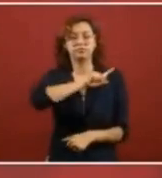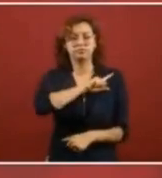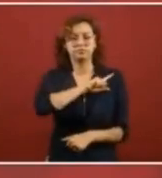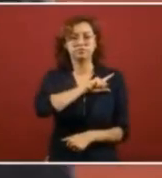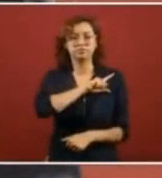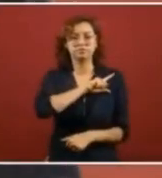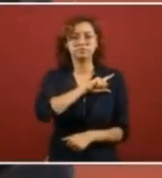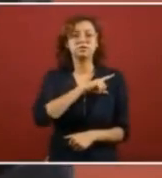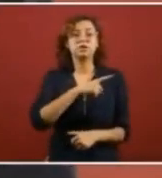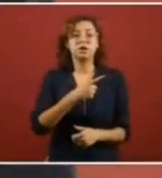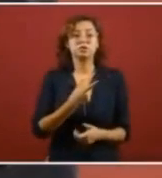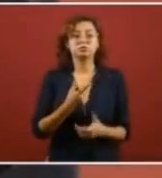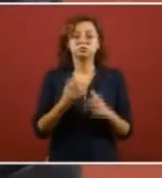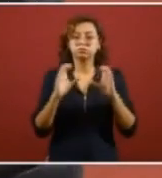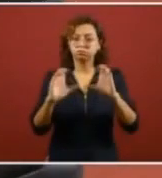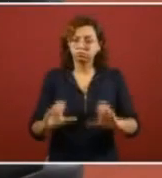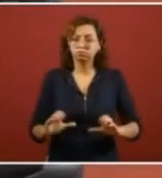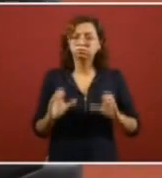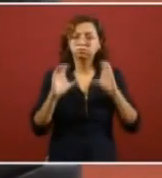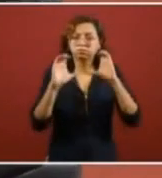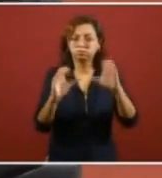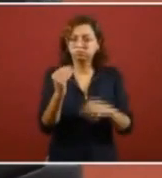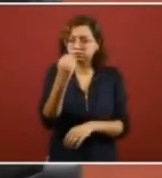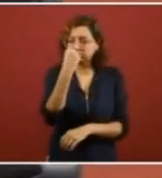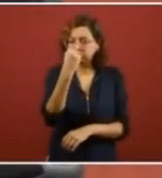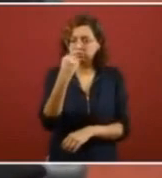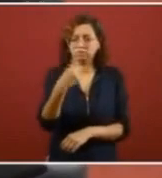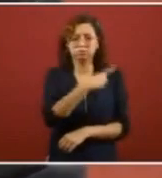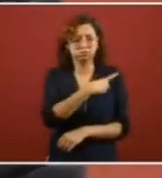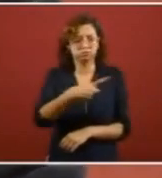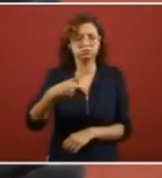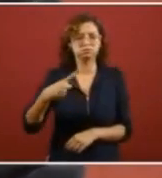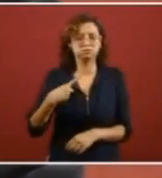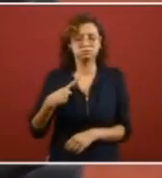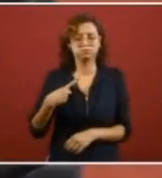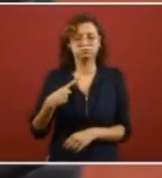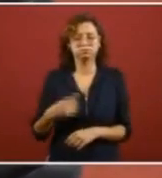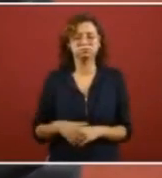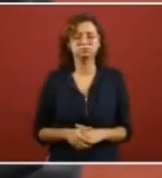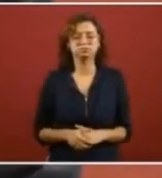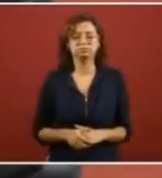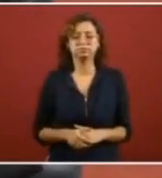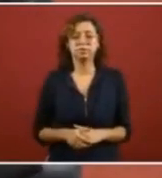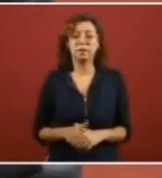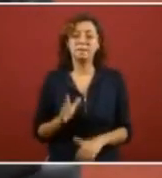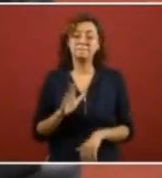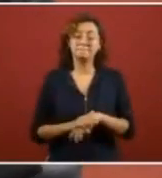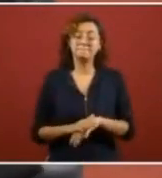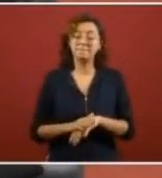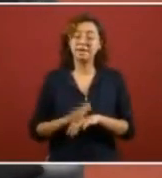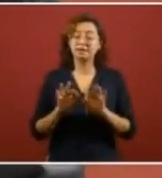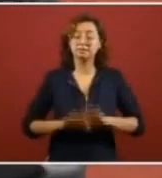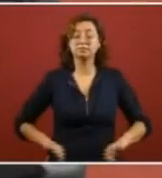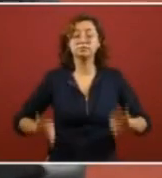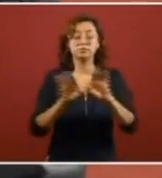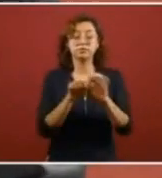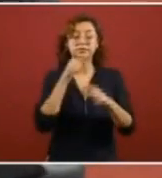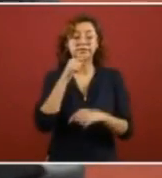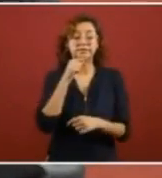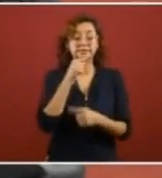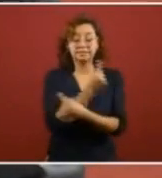y tenemos que cuidar la alimentación, sobre todo la alimentación en los niños.